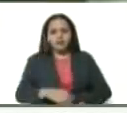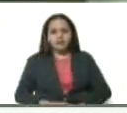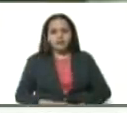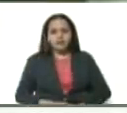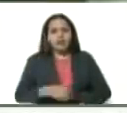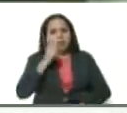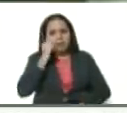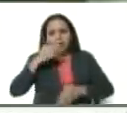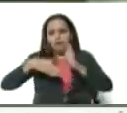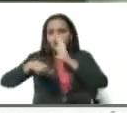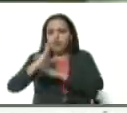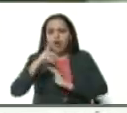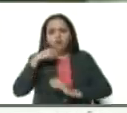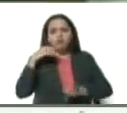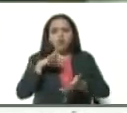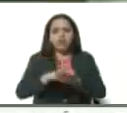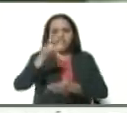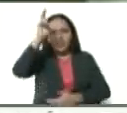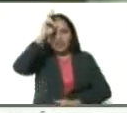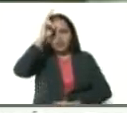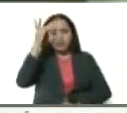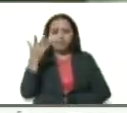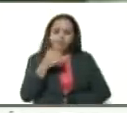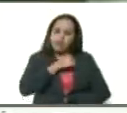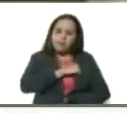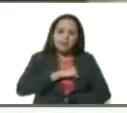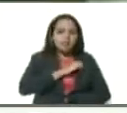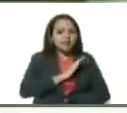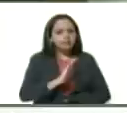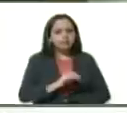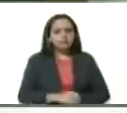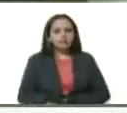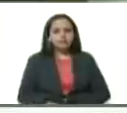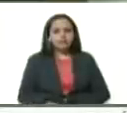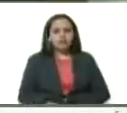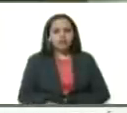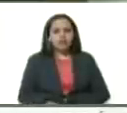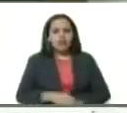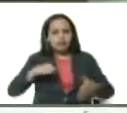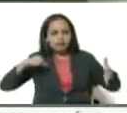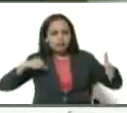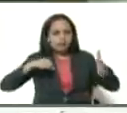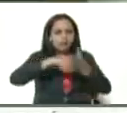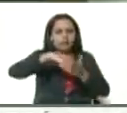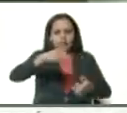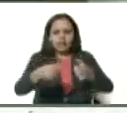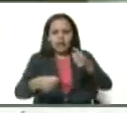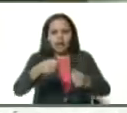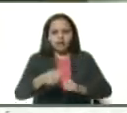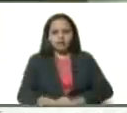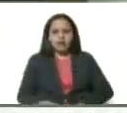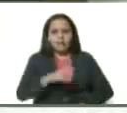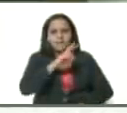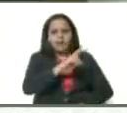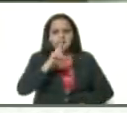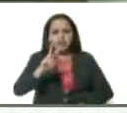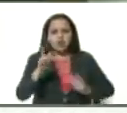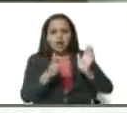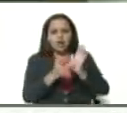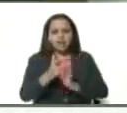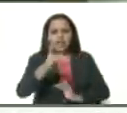allá, a Falcón, lamentablemente, en un accidente de tránsito, 22 de